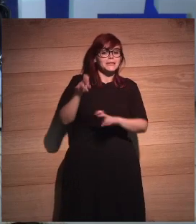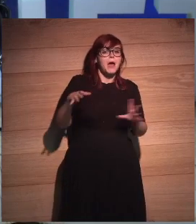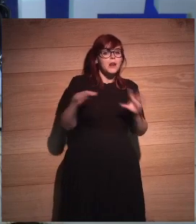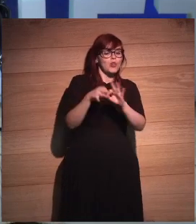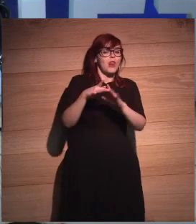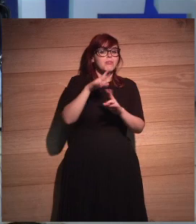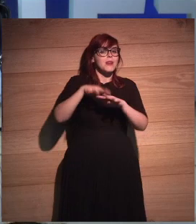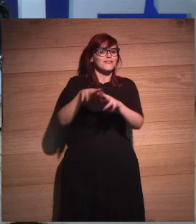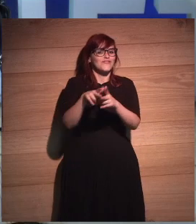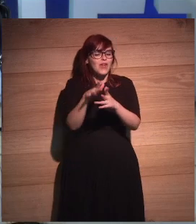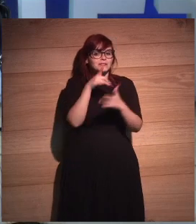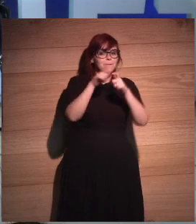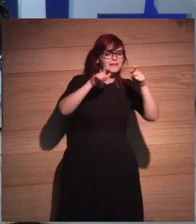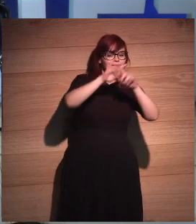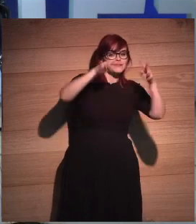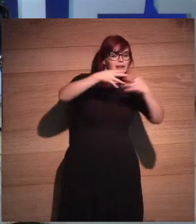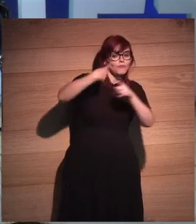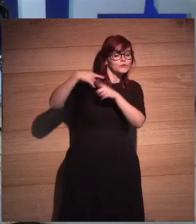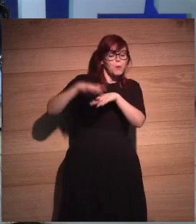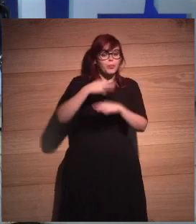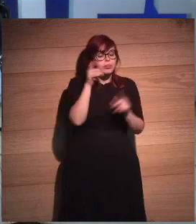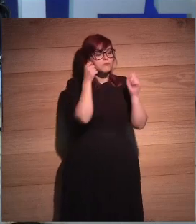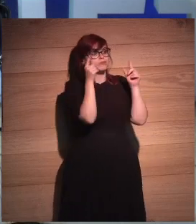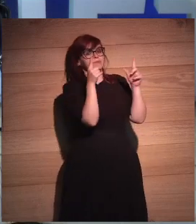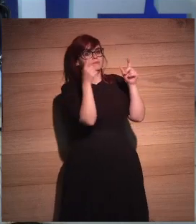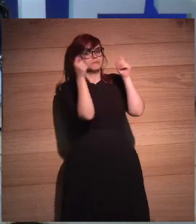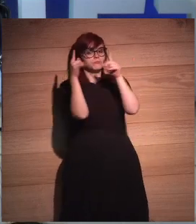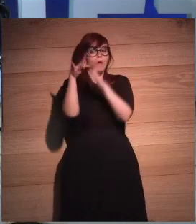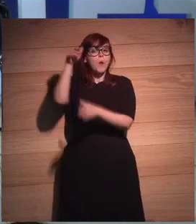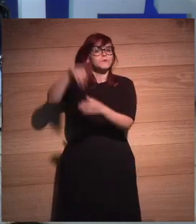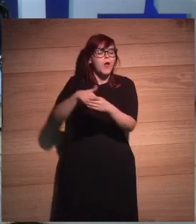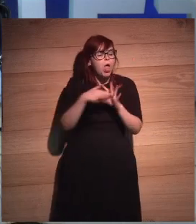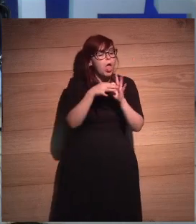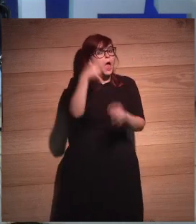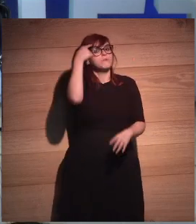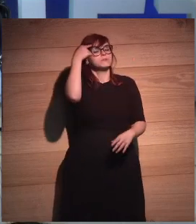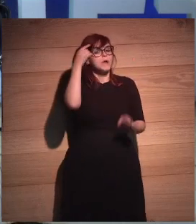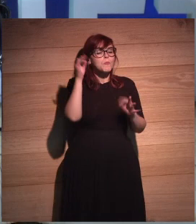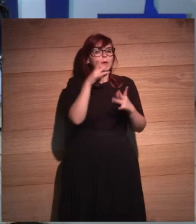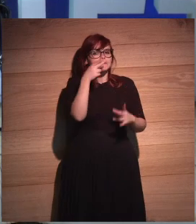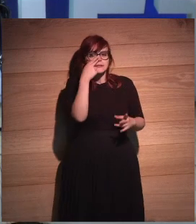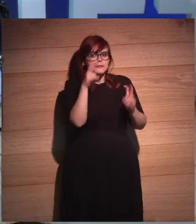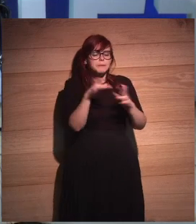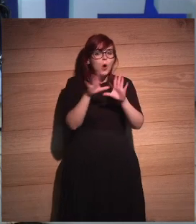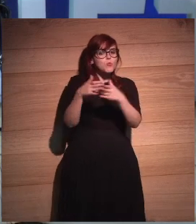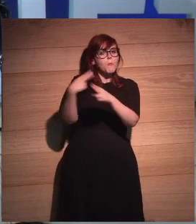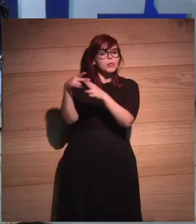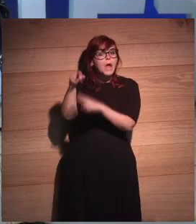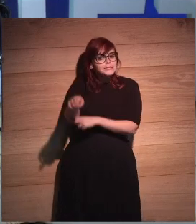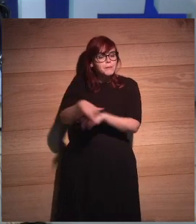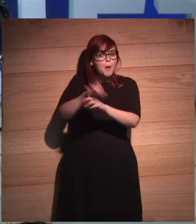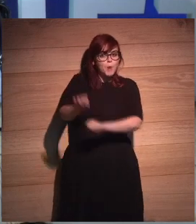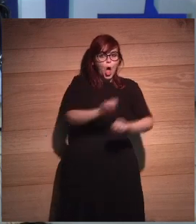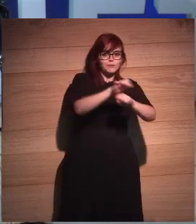que ver con este tipo de cosas. A lo mejor es una de las cosas que deberíamos de tener en cuenta a la hora de votar, ¿vale? Y decir, pues mira, a mí me interesa más este partido porque me va a